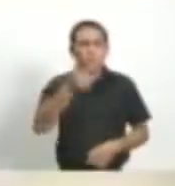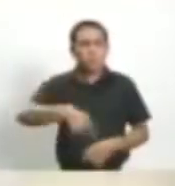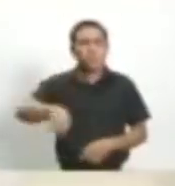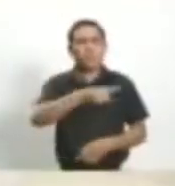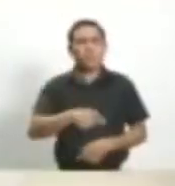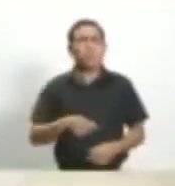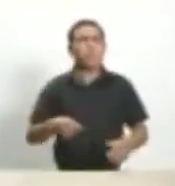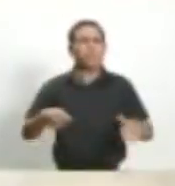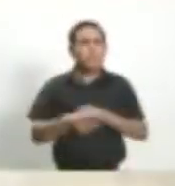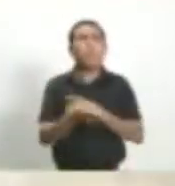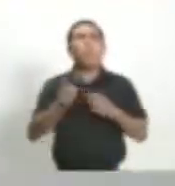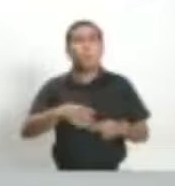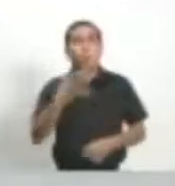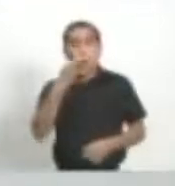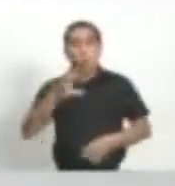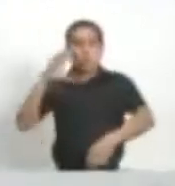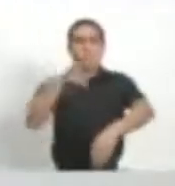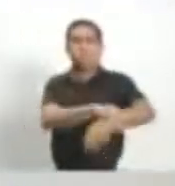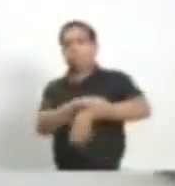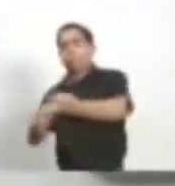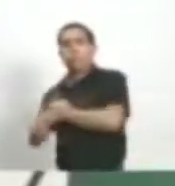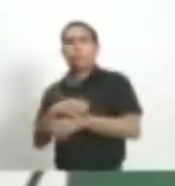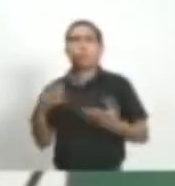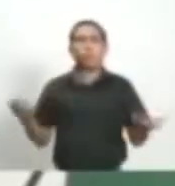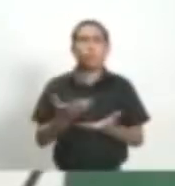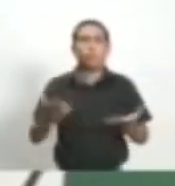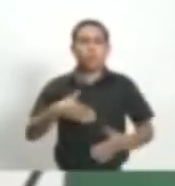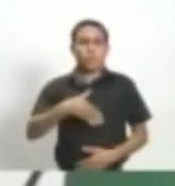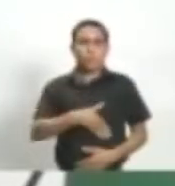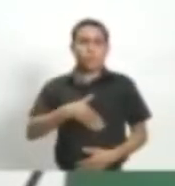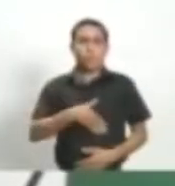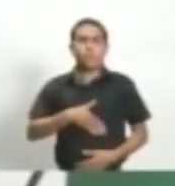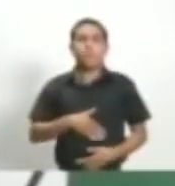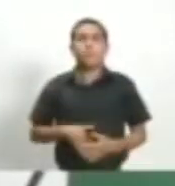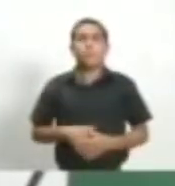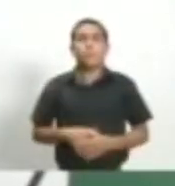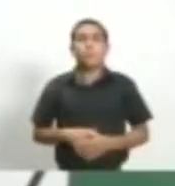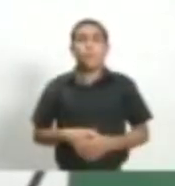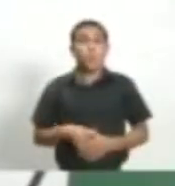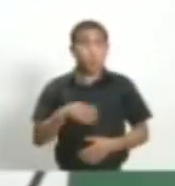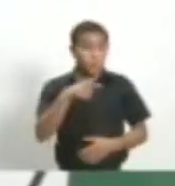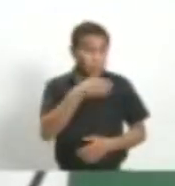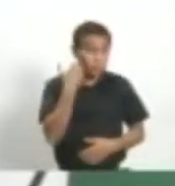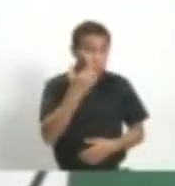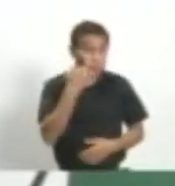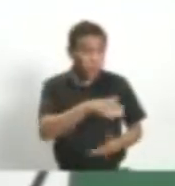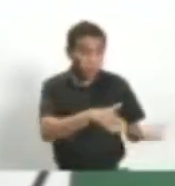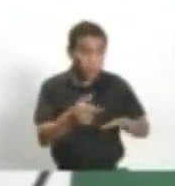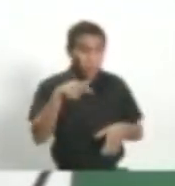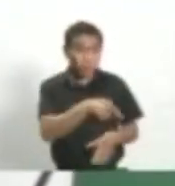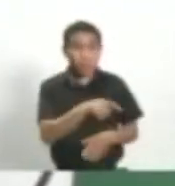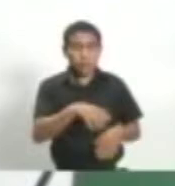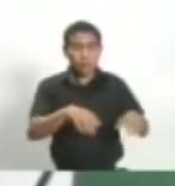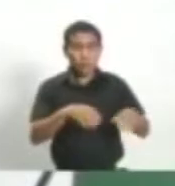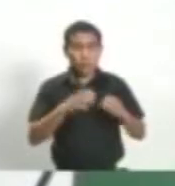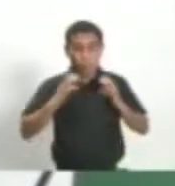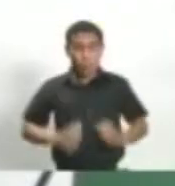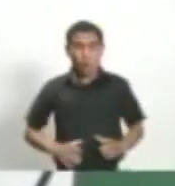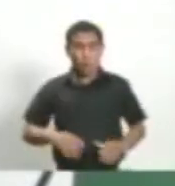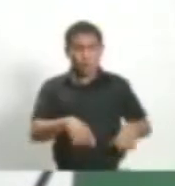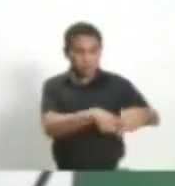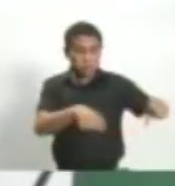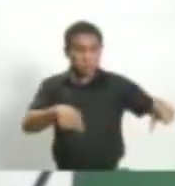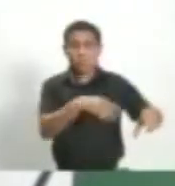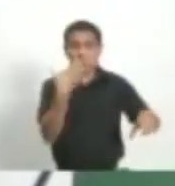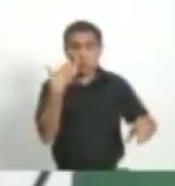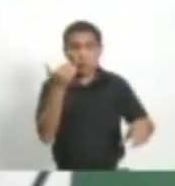El presunto agresor fue capturado en el departamento de Bolívar. En el momento de realizar la inspección al cadáver, esa persona o esa